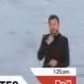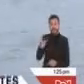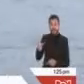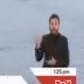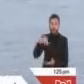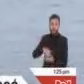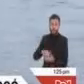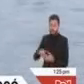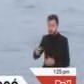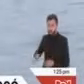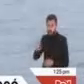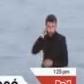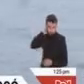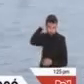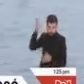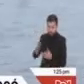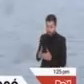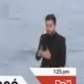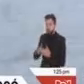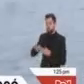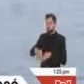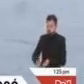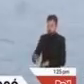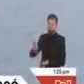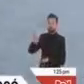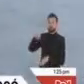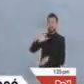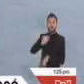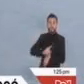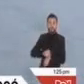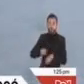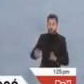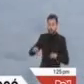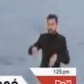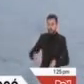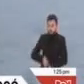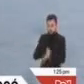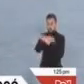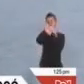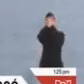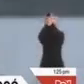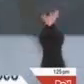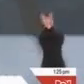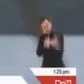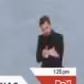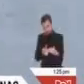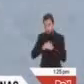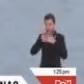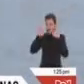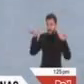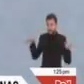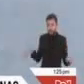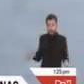ballenas, esta vez en manada, saliendo a respirar cada 10 minutos, agitando sus colas. Nos dieron lo que queríamos, tenerlas cerca,